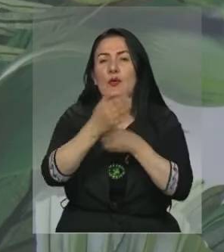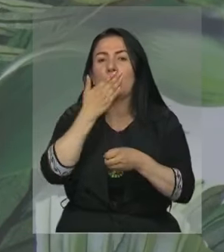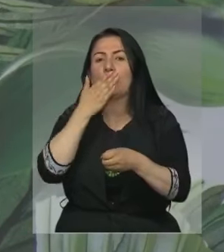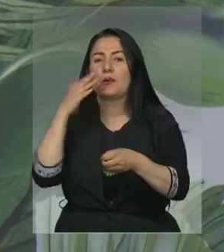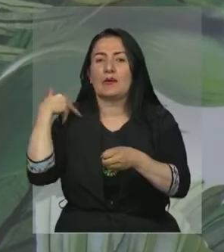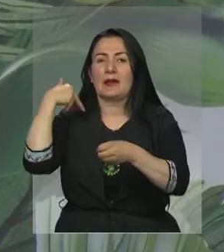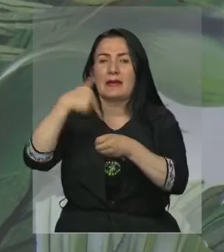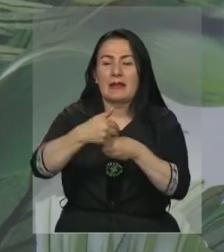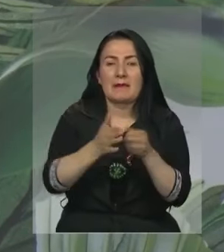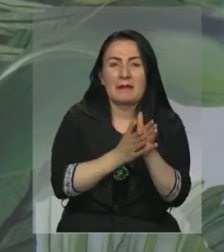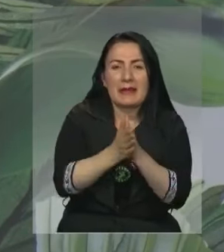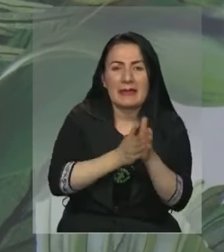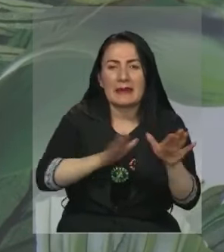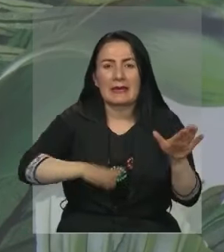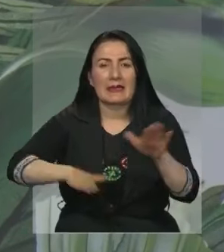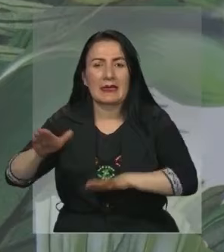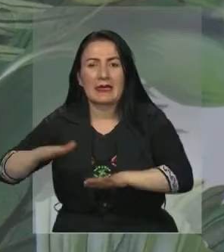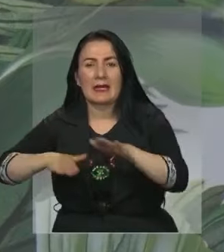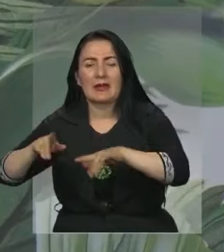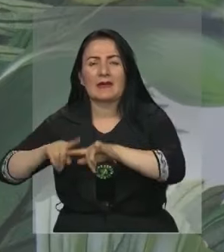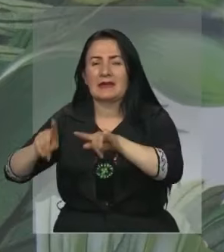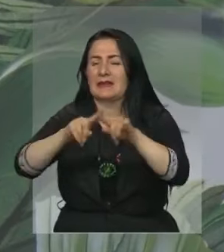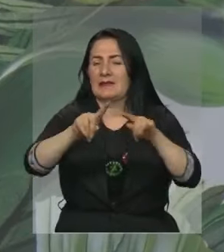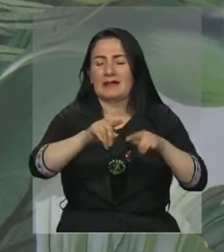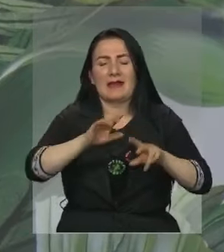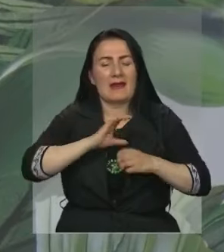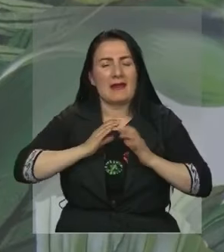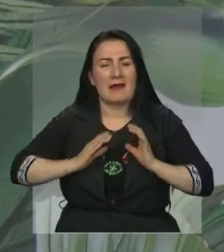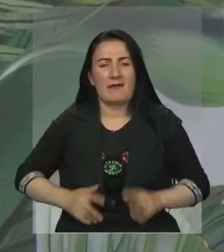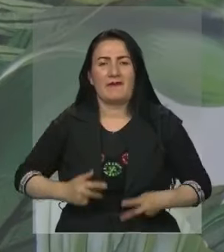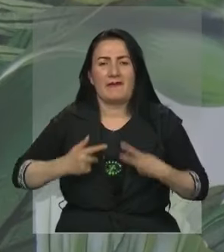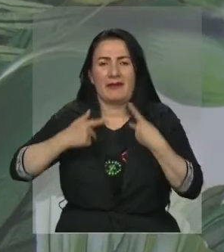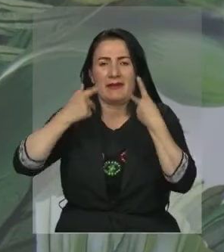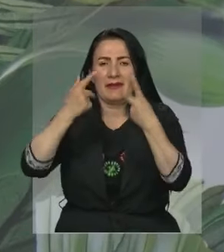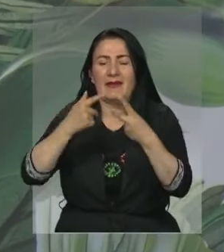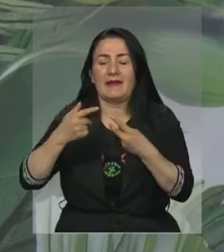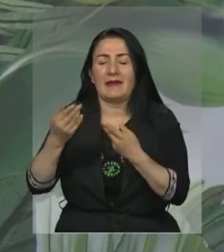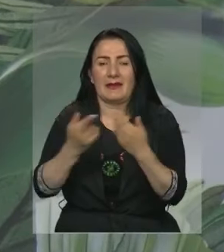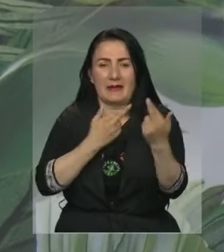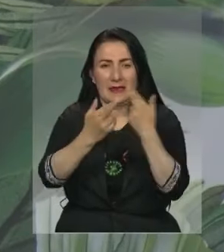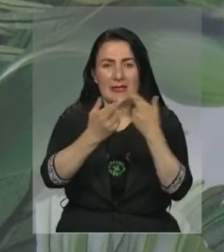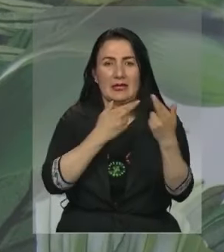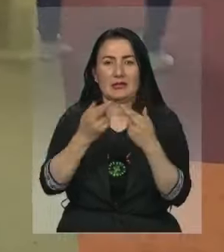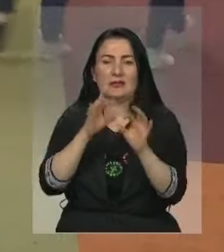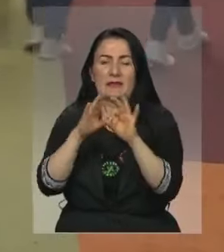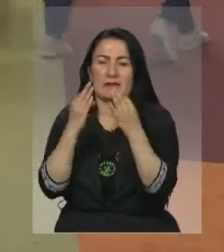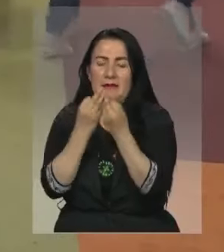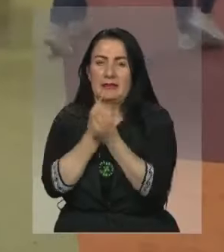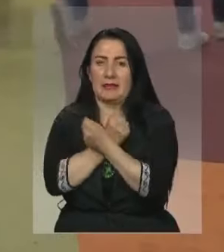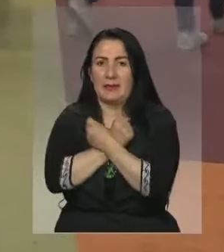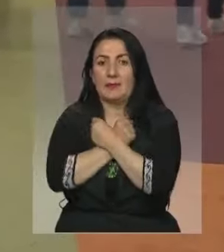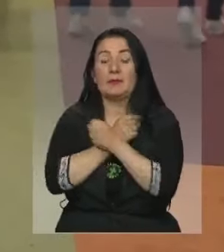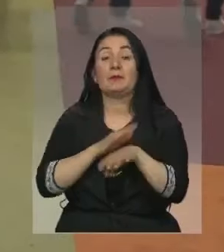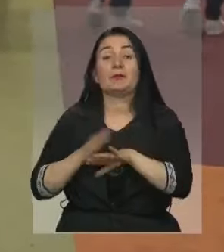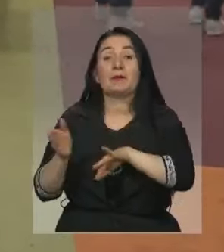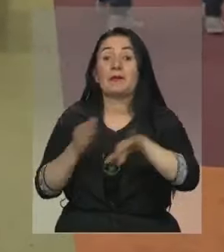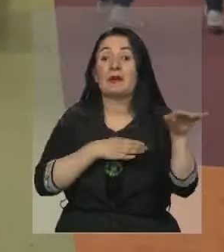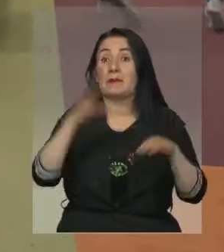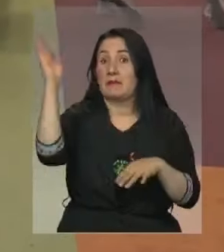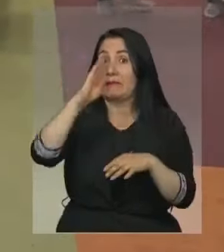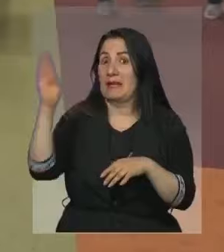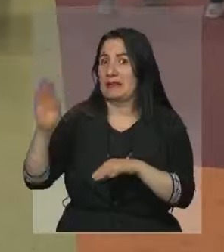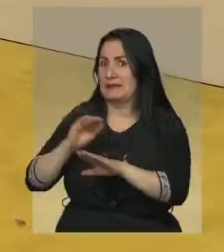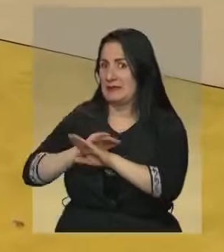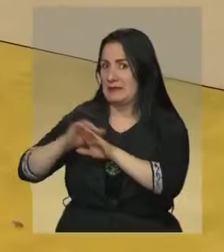indígenas, palenqueros, ribereños, hasta la vida urbana y la complejidad de las relaciones familiares y amorosas. Brasil será el